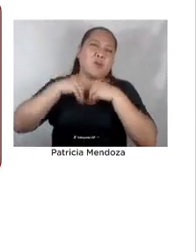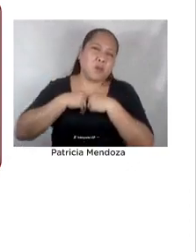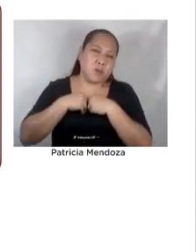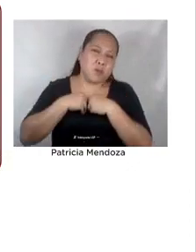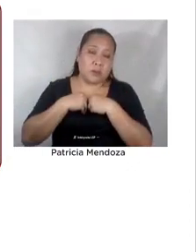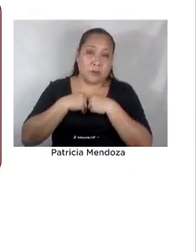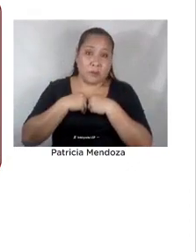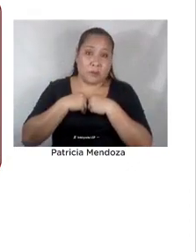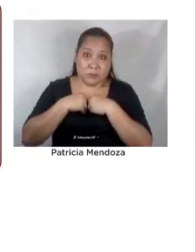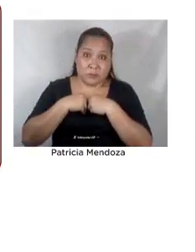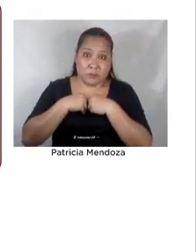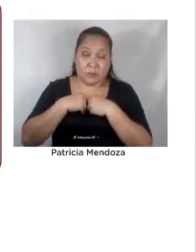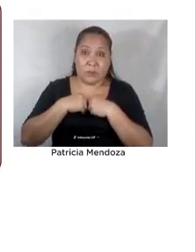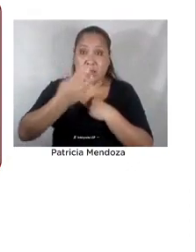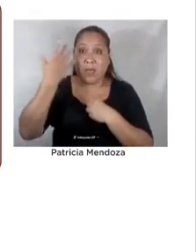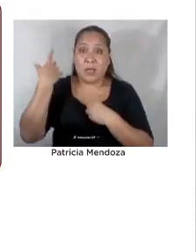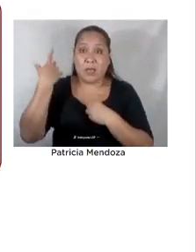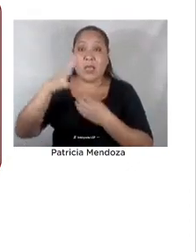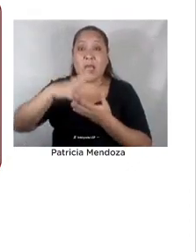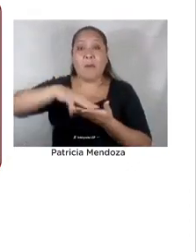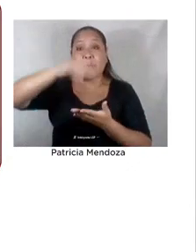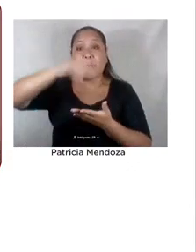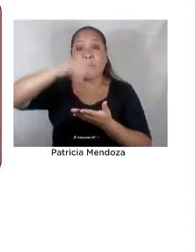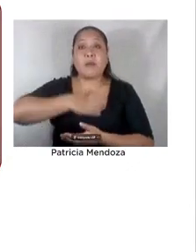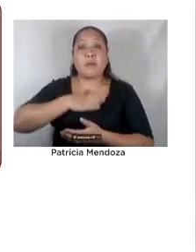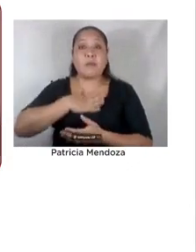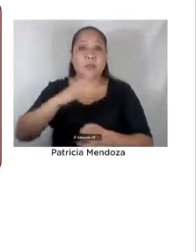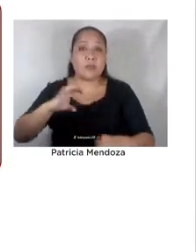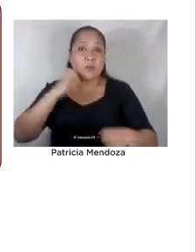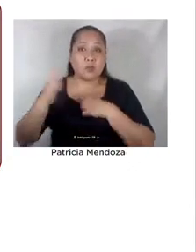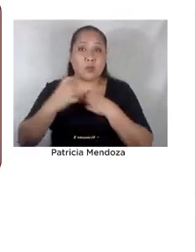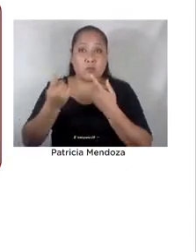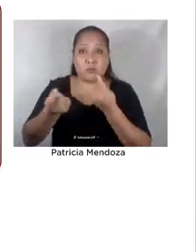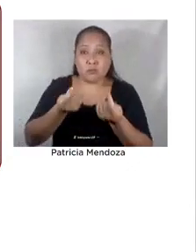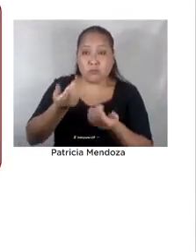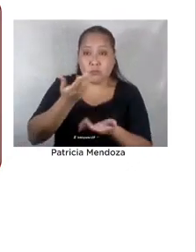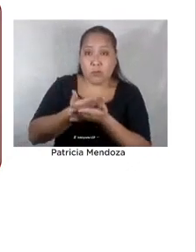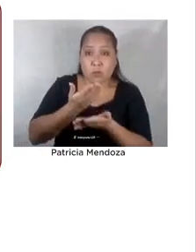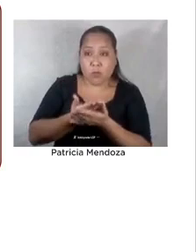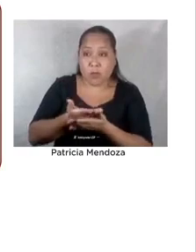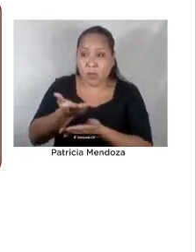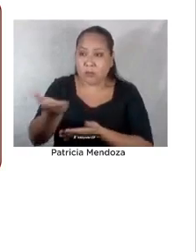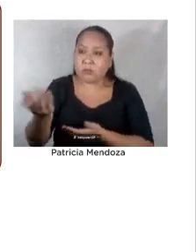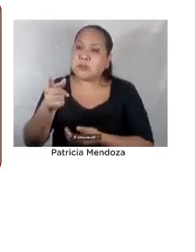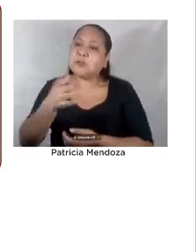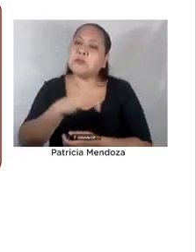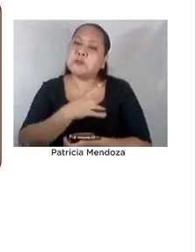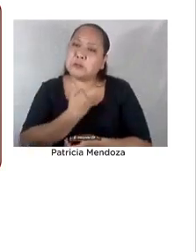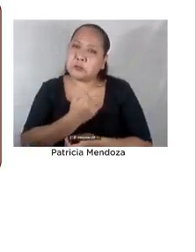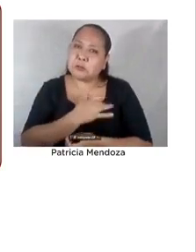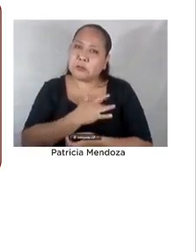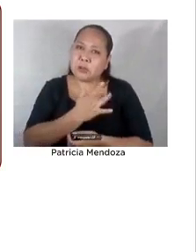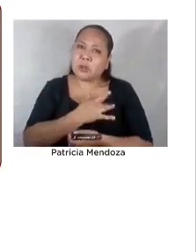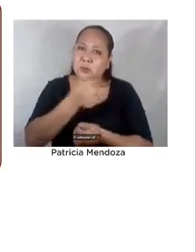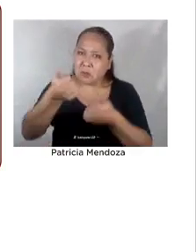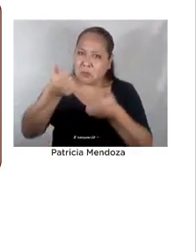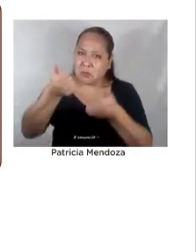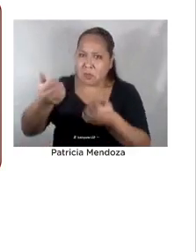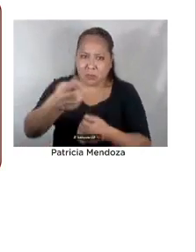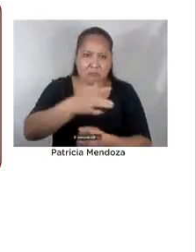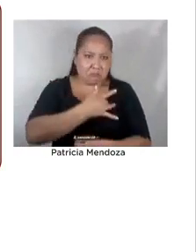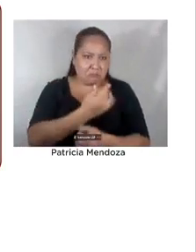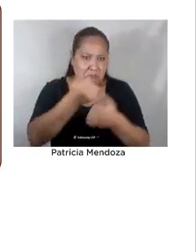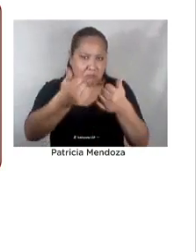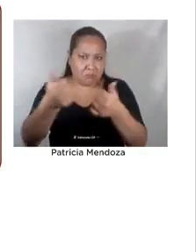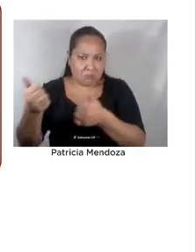era aprender a identificar mis emociones y aprender a validar que lo que siente Juan, lo que siente Susana, es